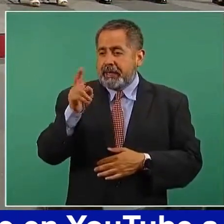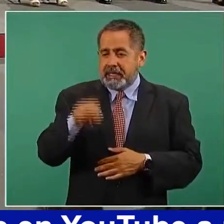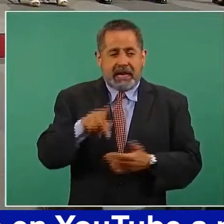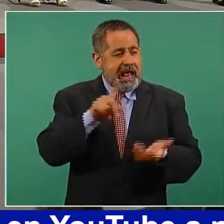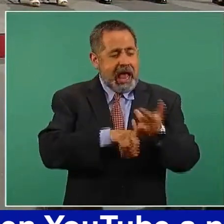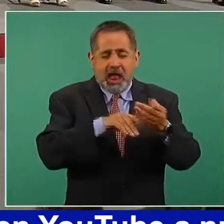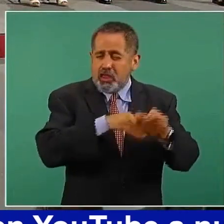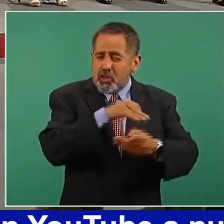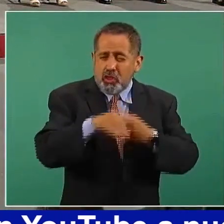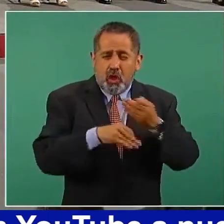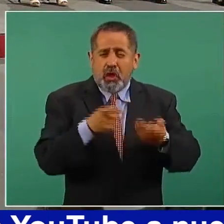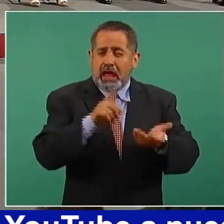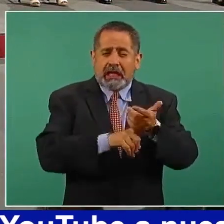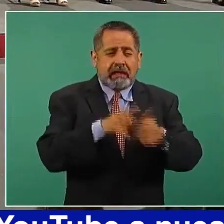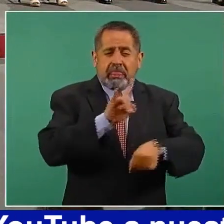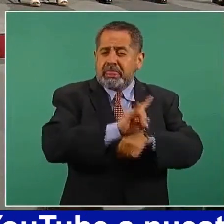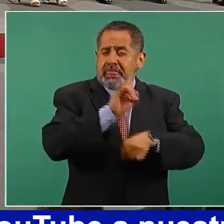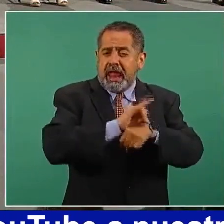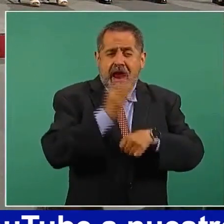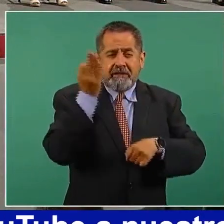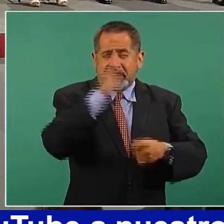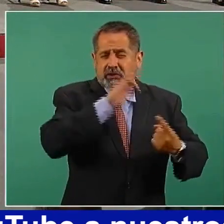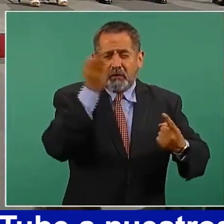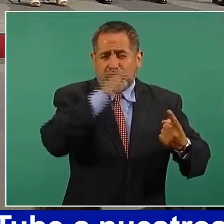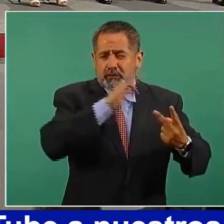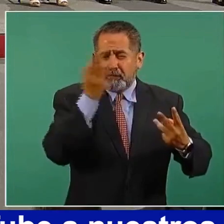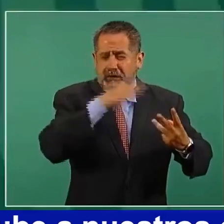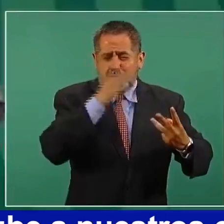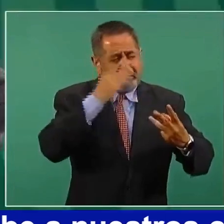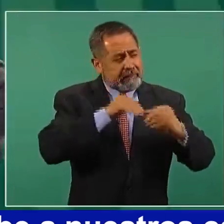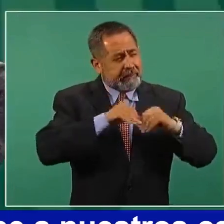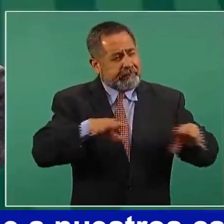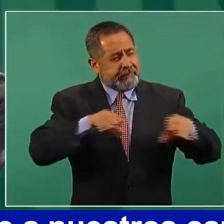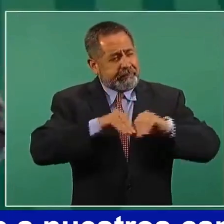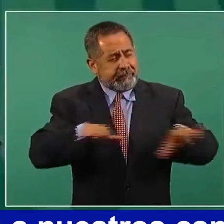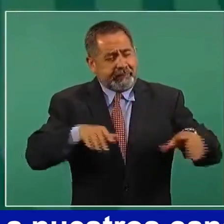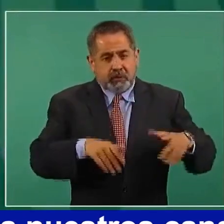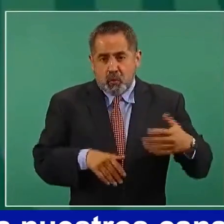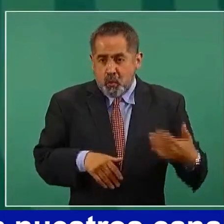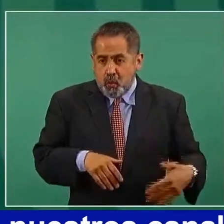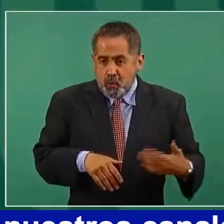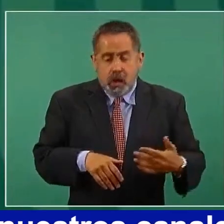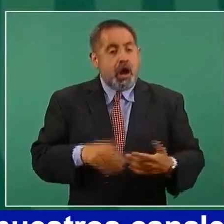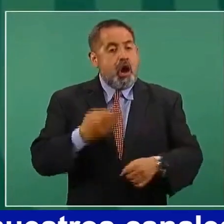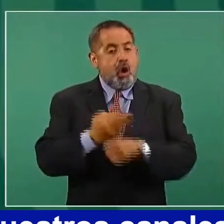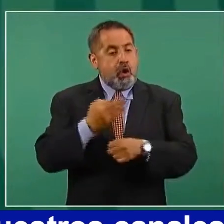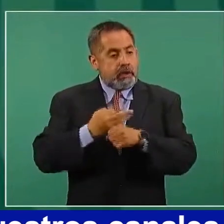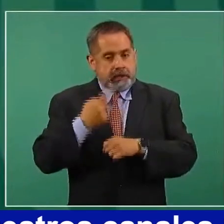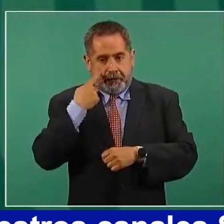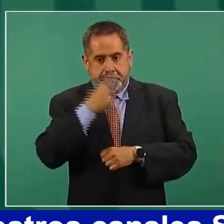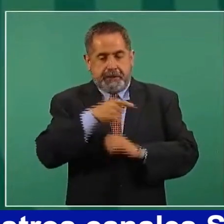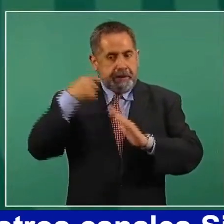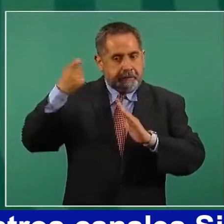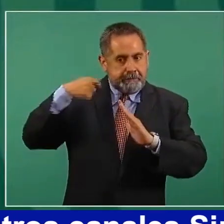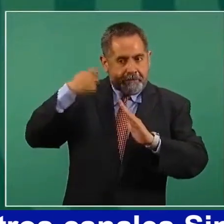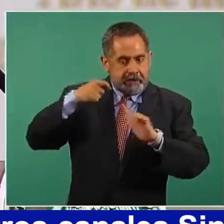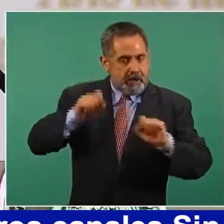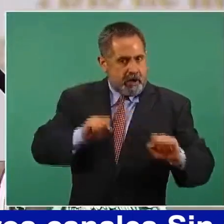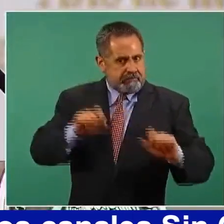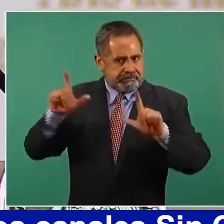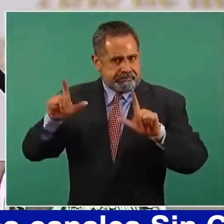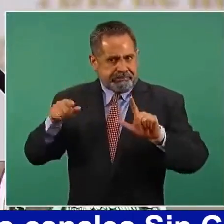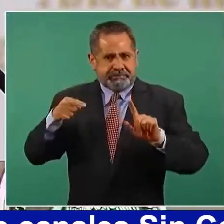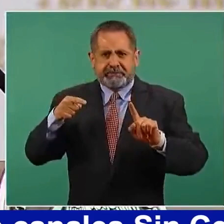un telemontaje. Pero el caso que nos ocupa hoy y del que vamos a ver un video tiene que